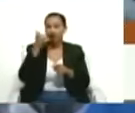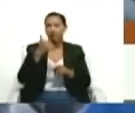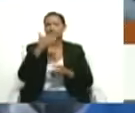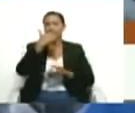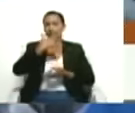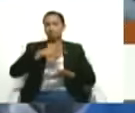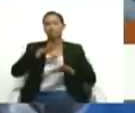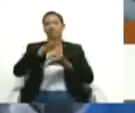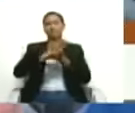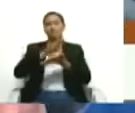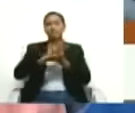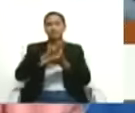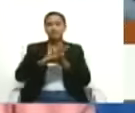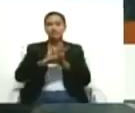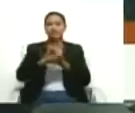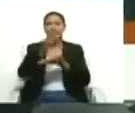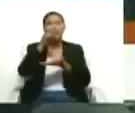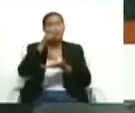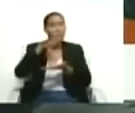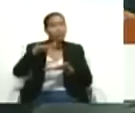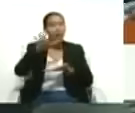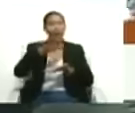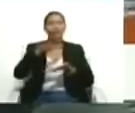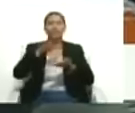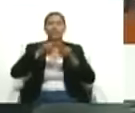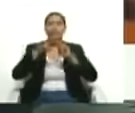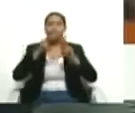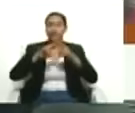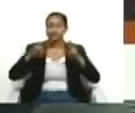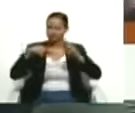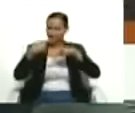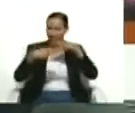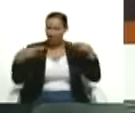extraordinario de esta revolución frente a los poderes imperiales.